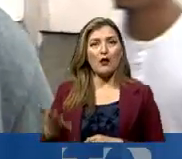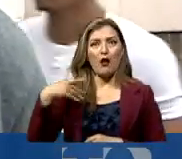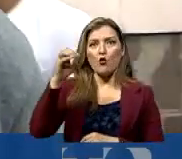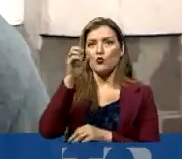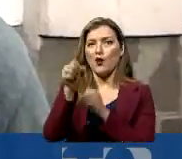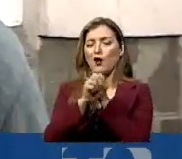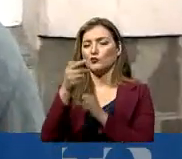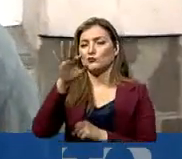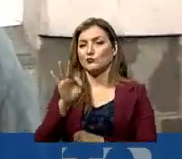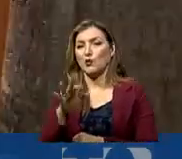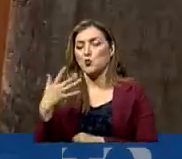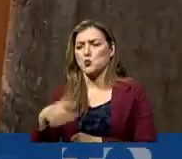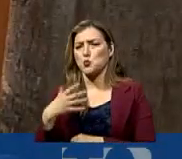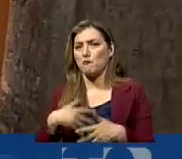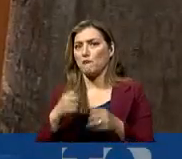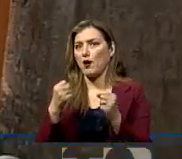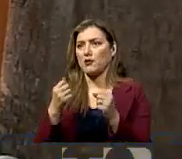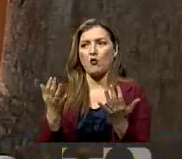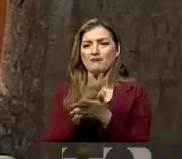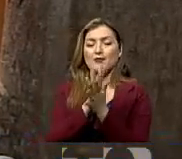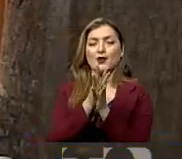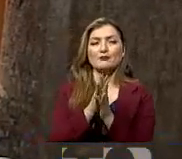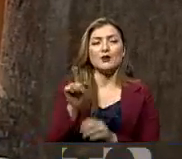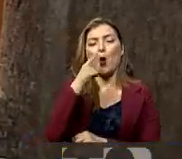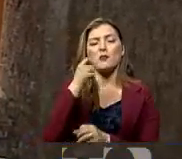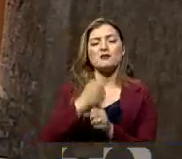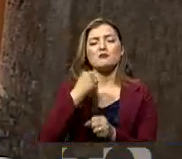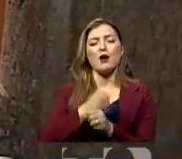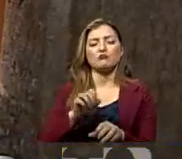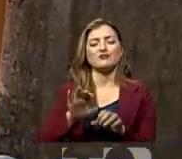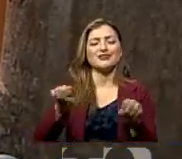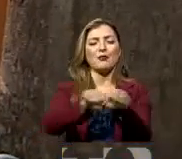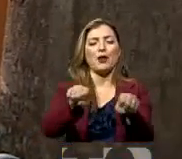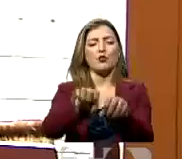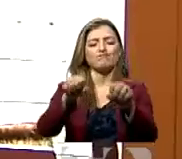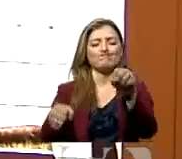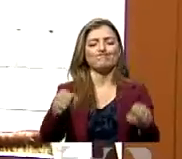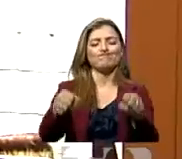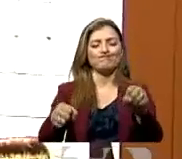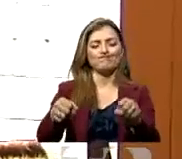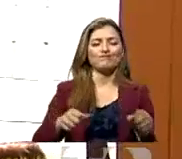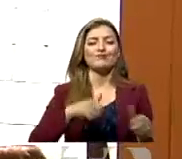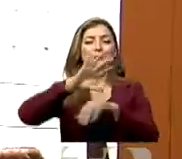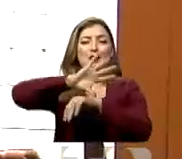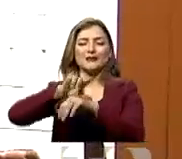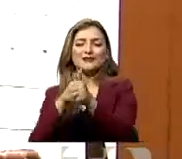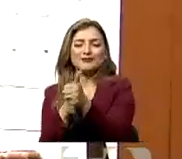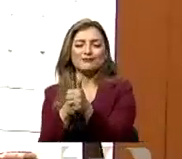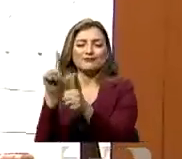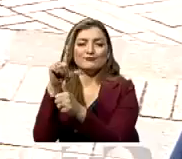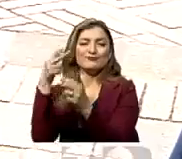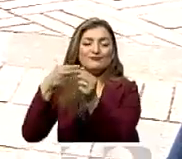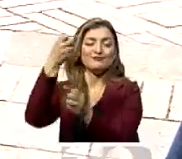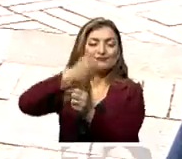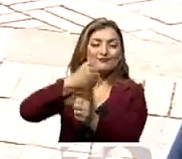octubre de hace el 2019 don jorge es betunero y trabaja a un costado de la plaza grande este lunes también llegó a trabajar